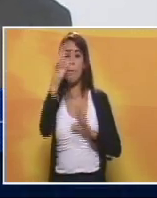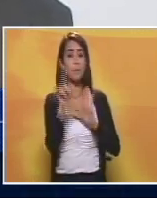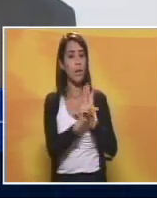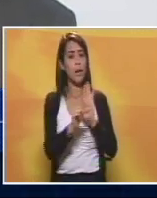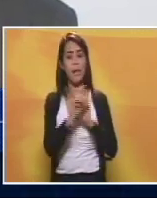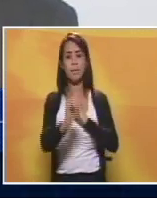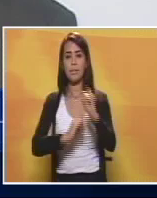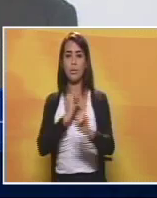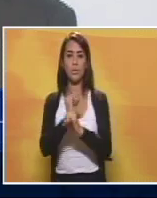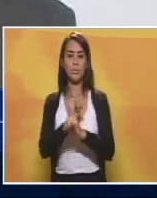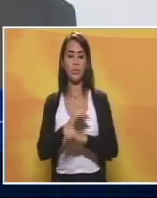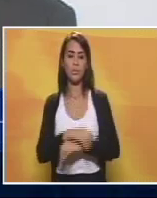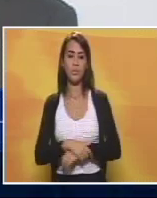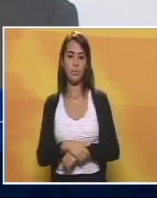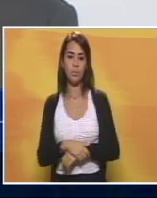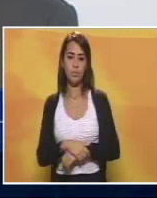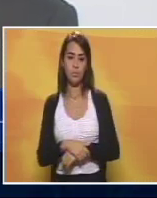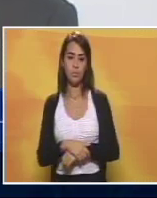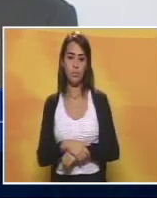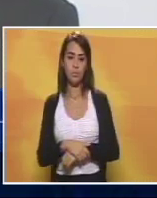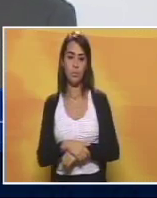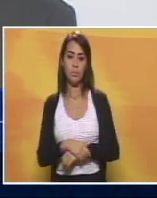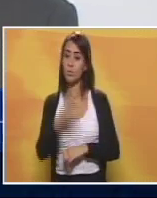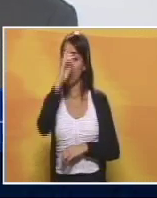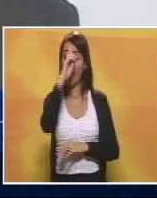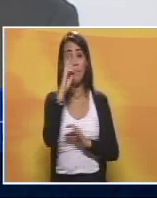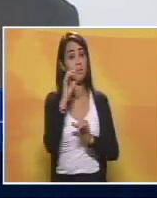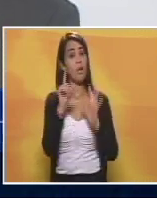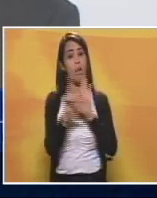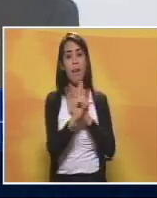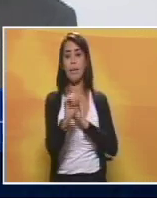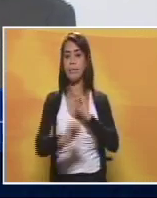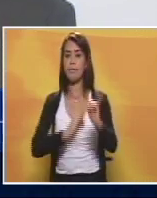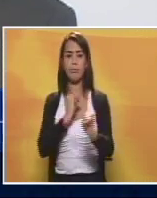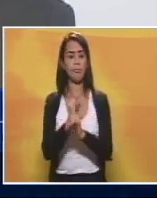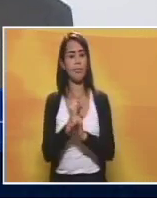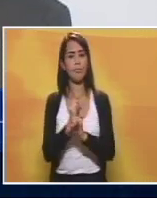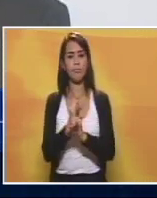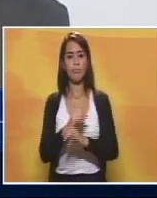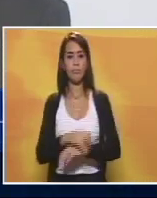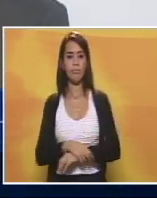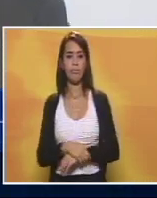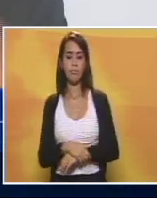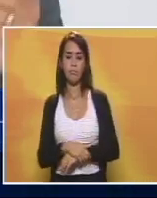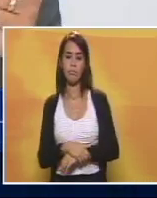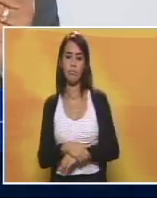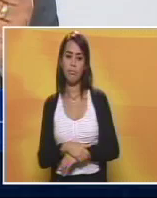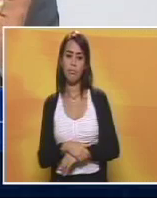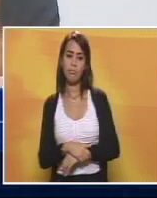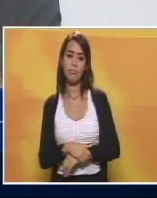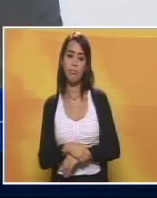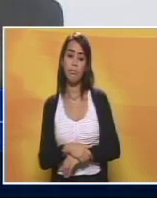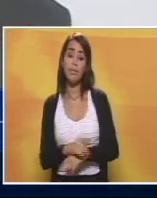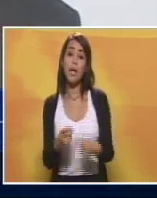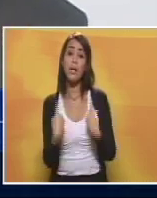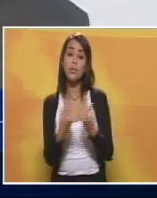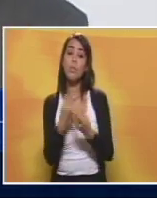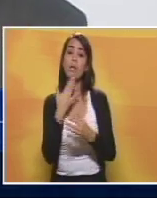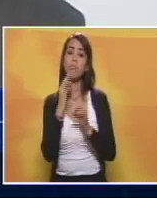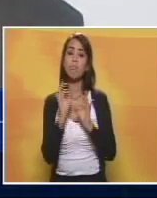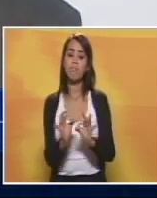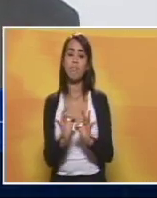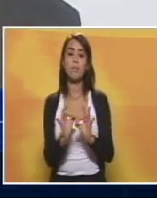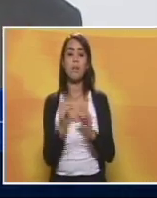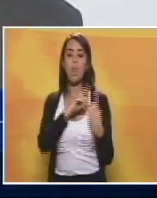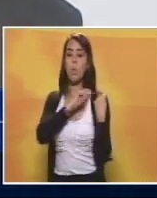internacional ha violado la ley internacional de manera descarada en el acto de adjudicación proclamación